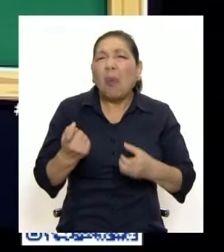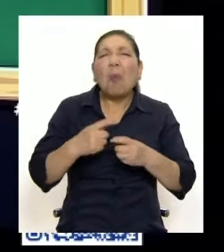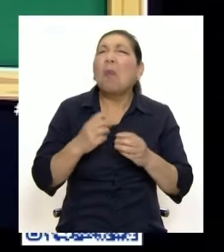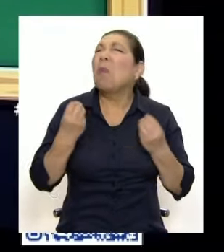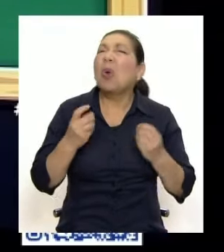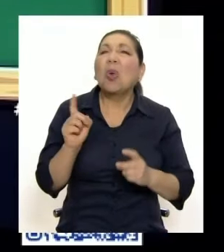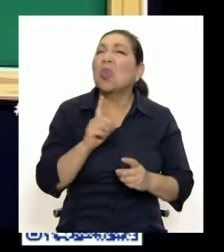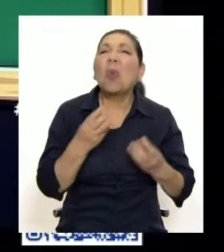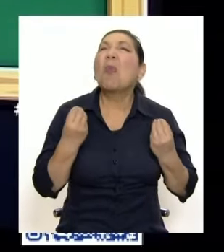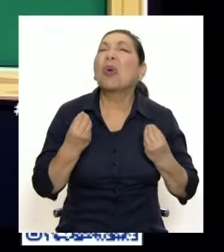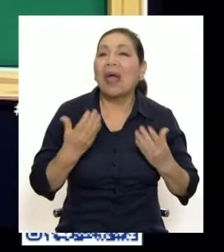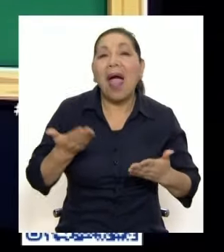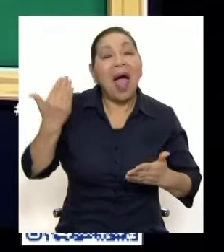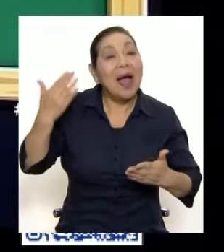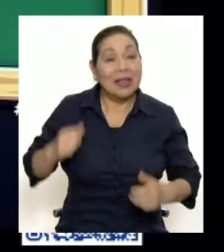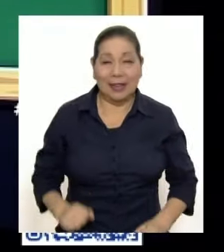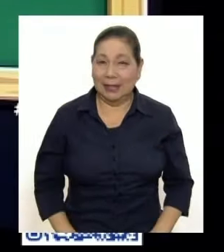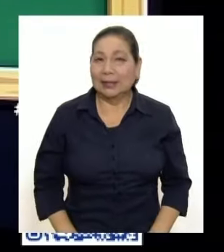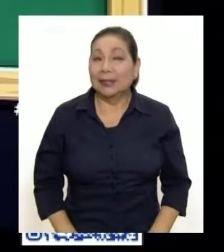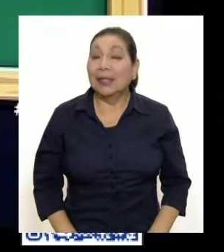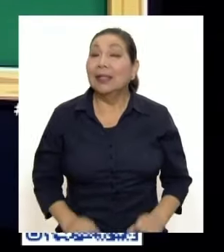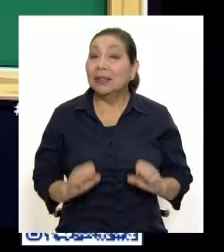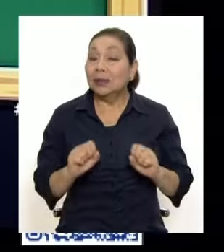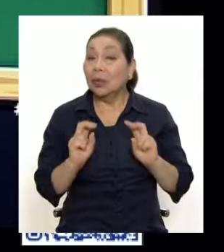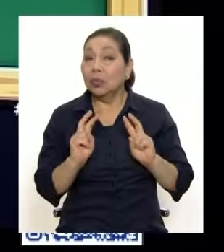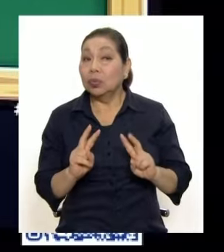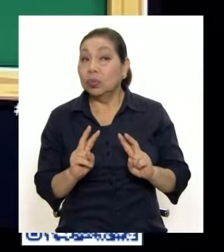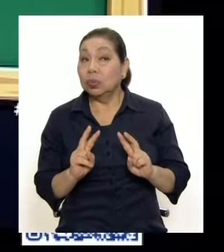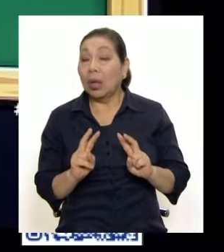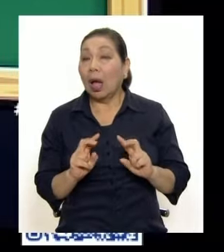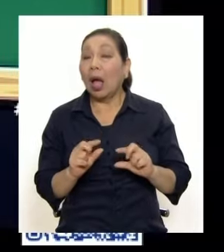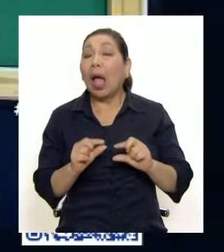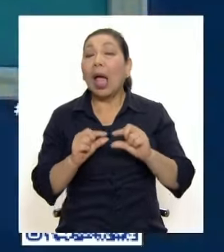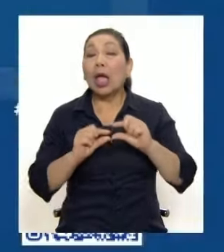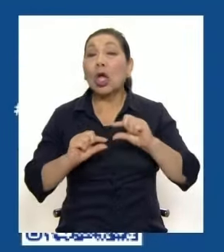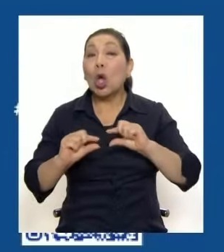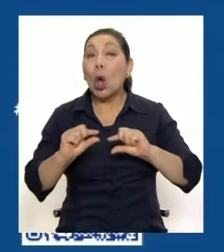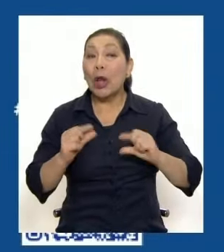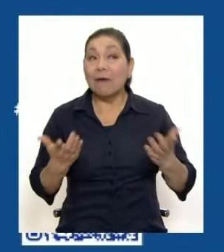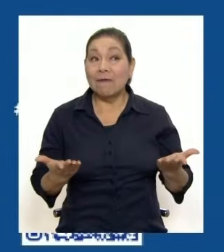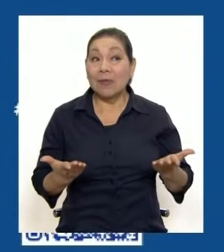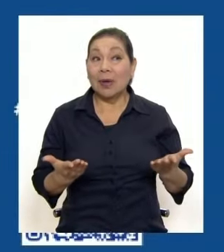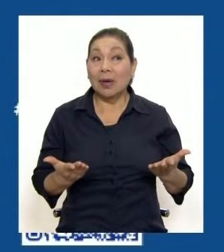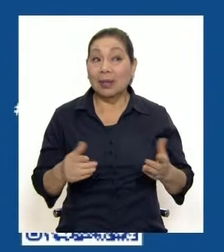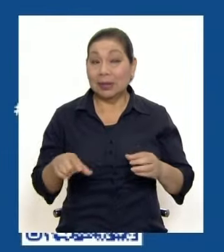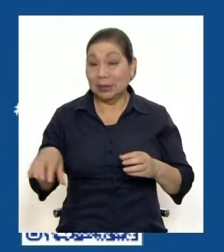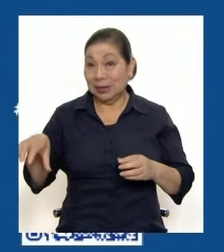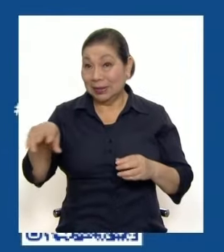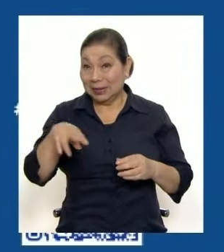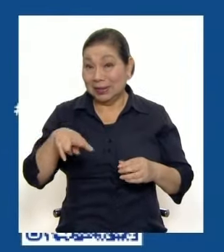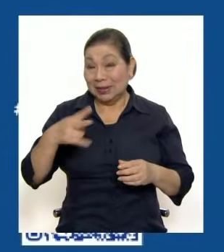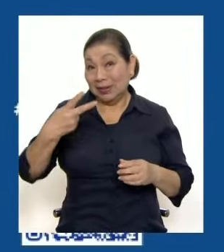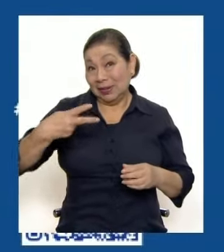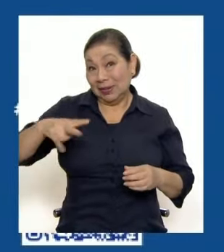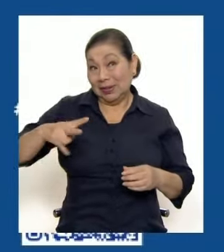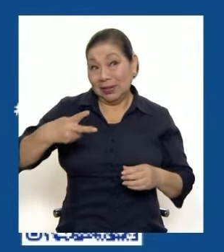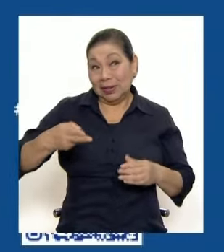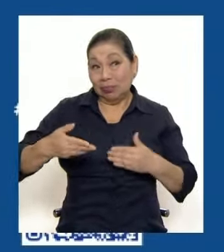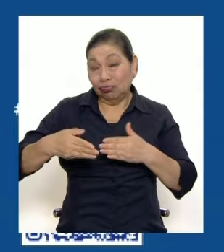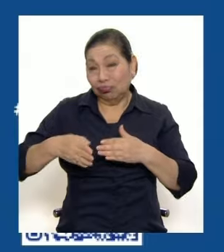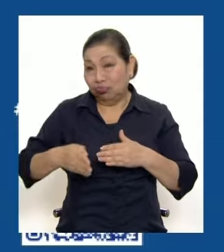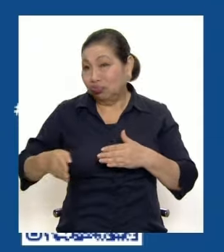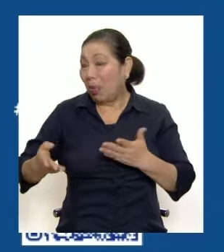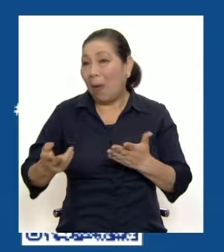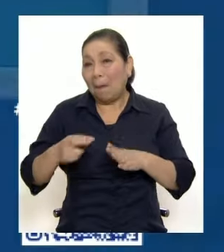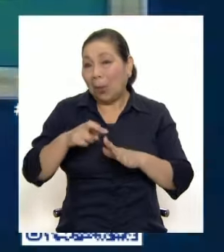ser parte del foro en algunos casos tenía que ver con una cuestión geográfica porque hay que decir que mongolia y laos son países mediterráneos